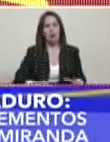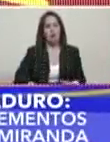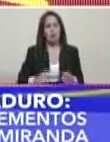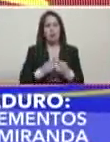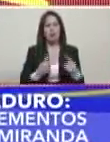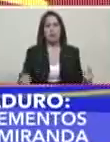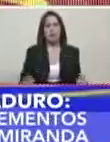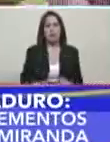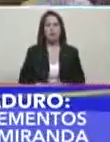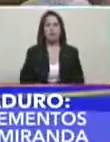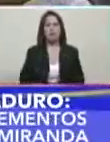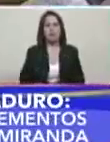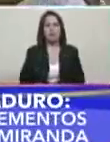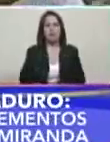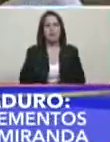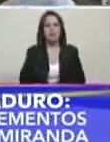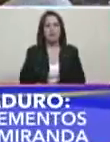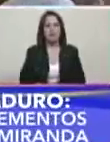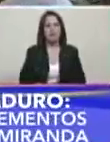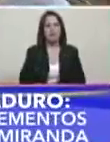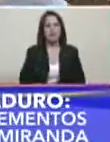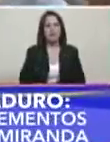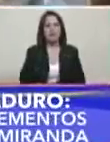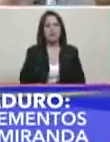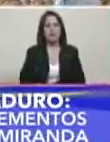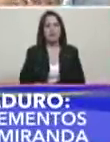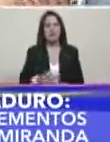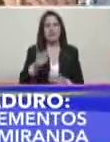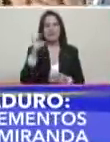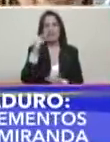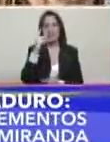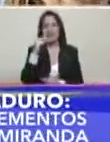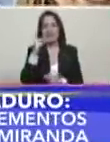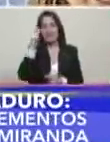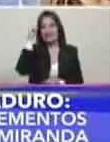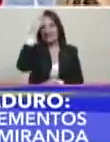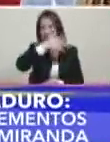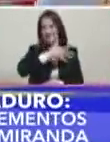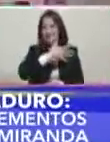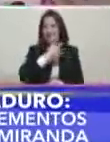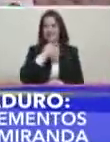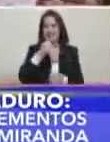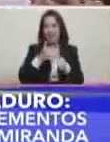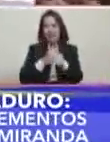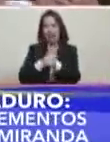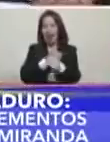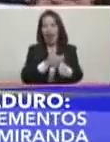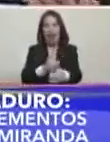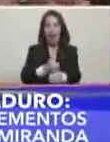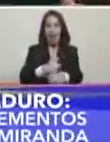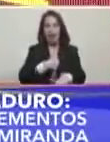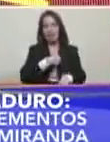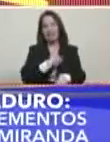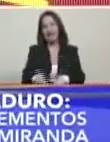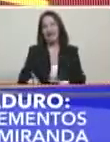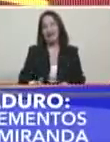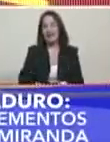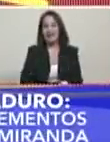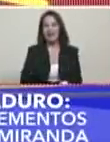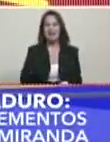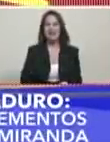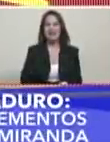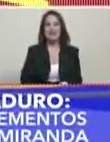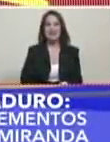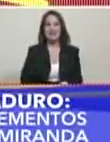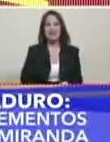diferencia. Segundo lugar Donald Trump, detrás de la ambulancia, el potro